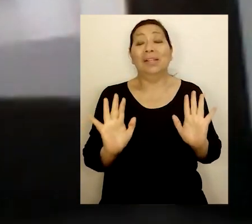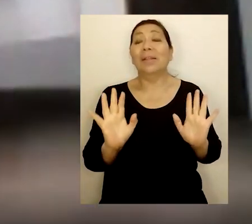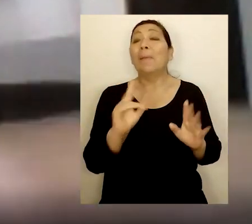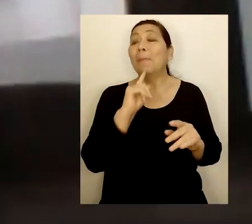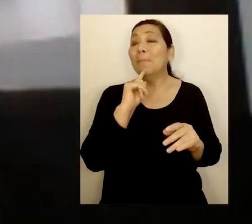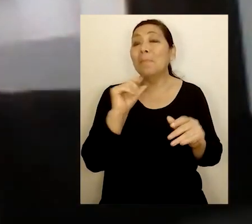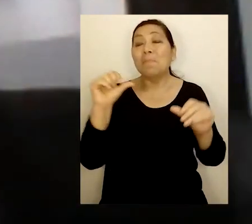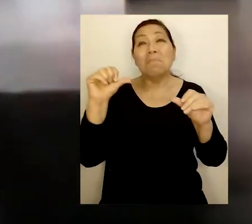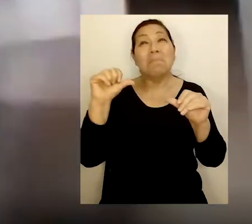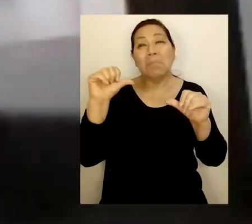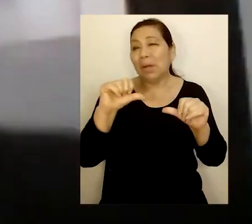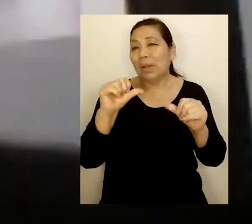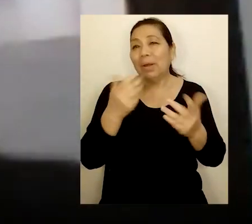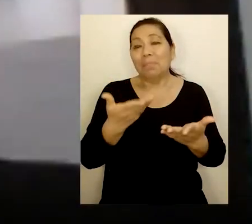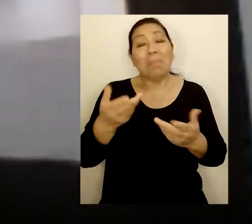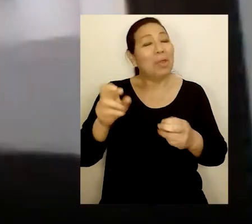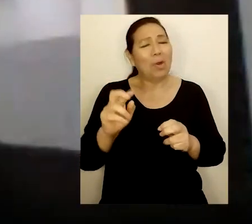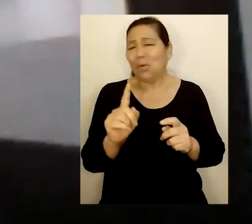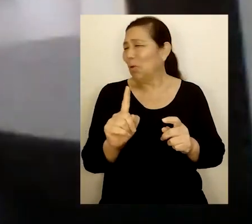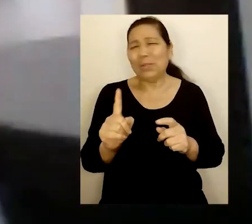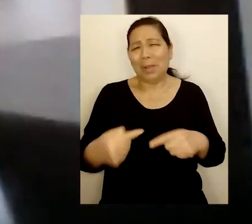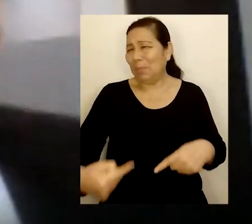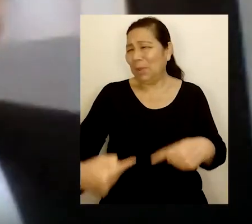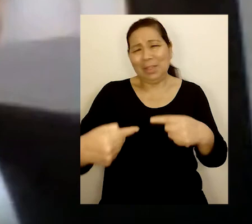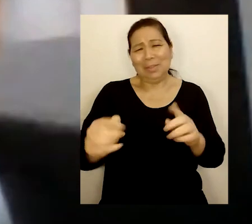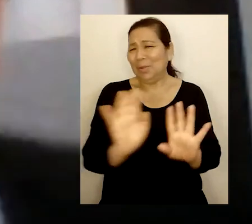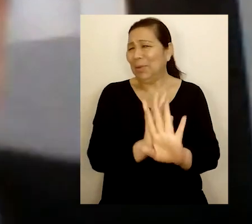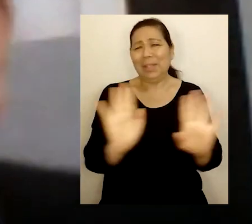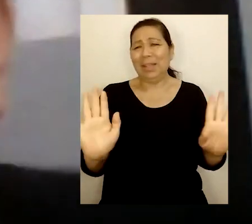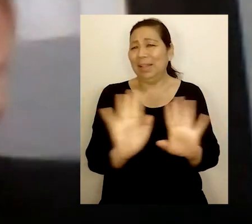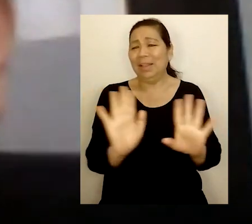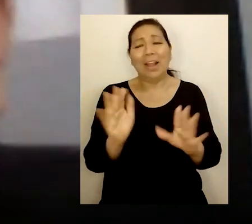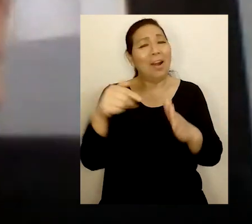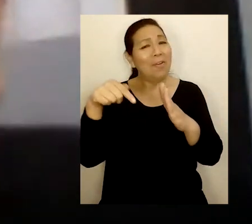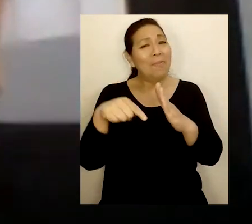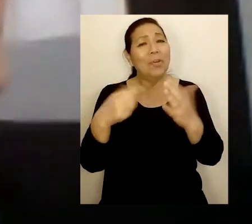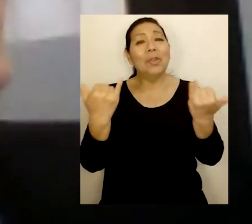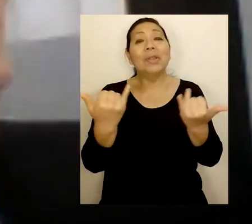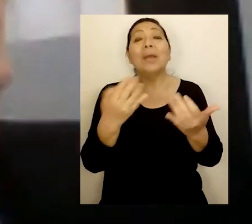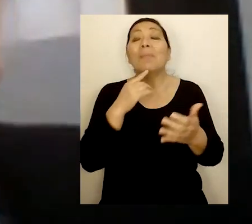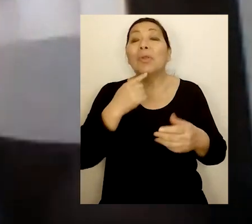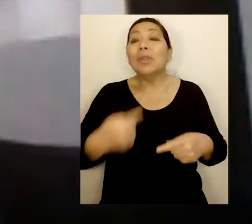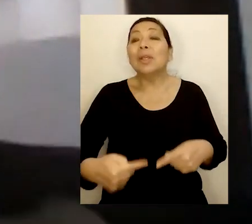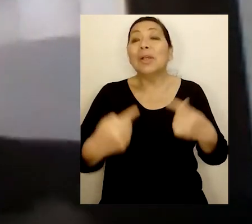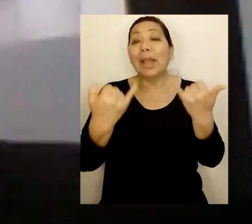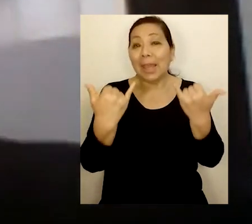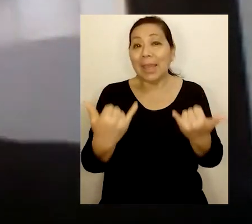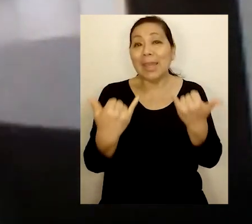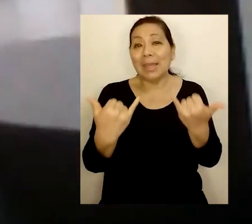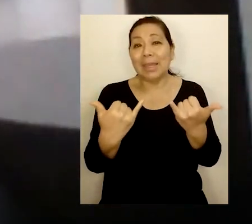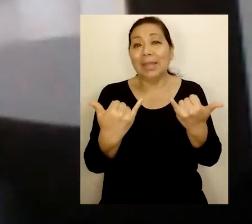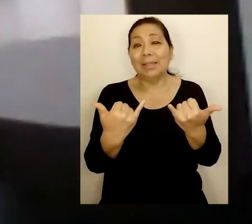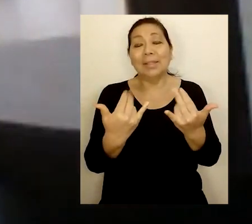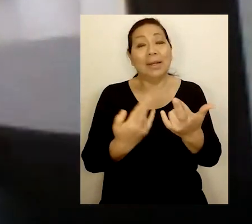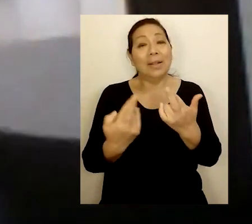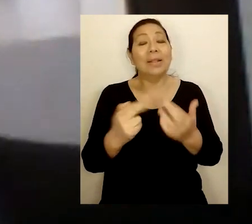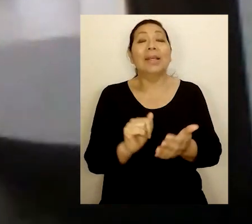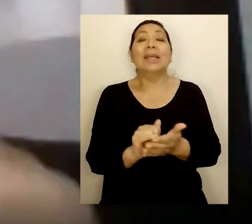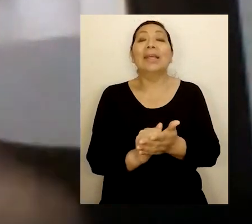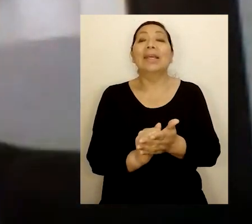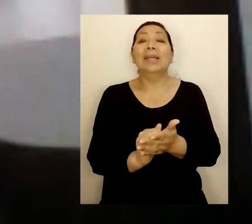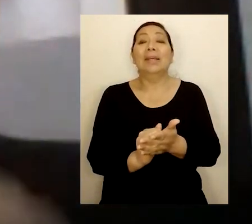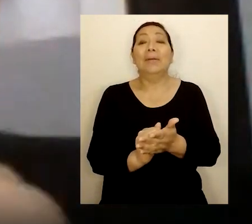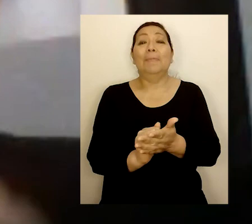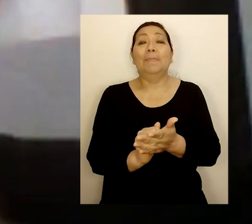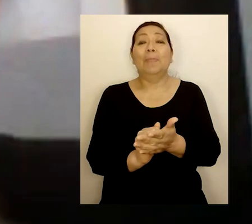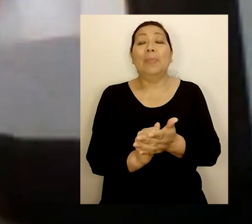definitivamente perjudica a mi patrocinado. No estamos discutiendo el fondo del asunto, lo que estamos discutiendo en este recurso de agravio es